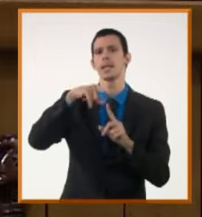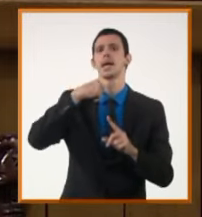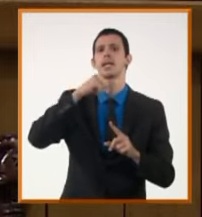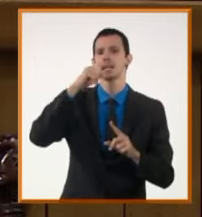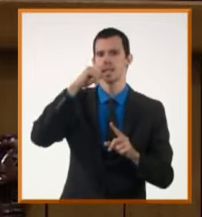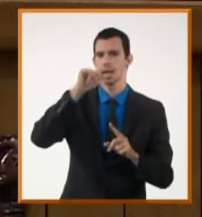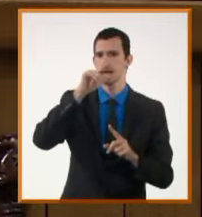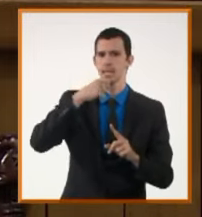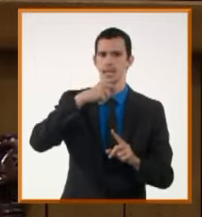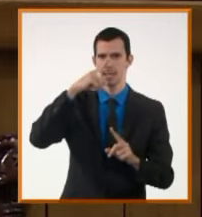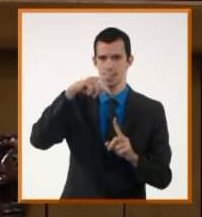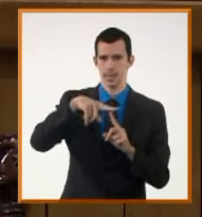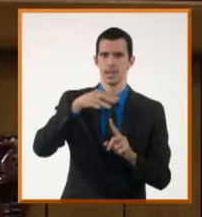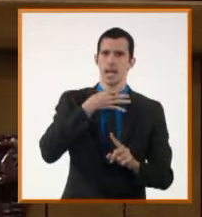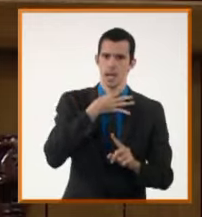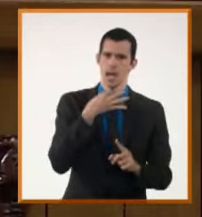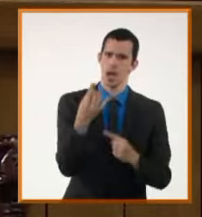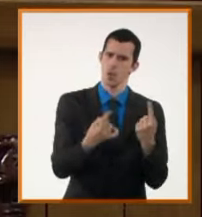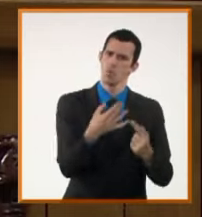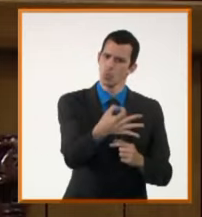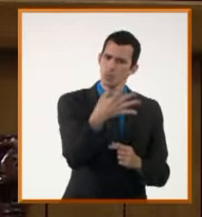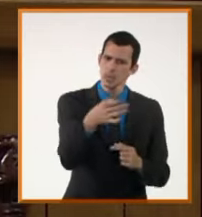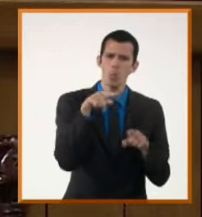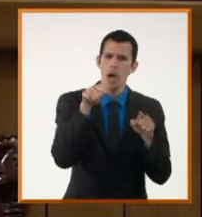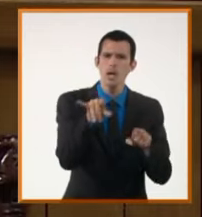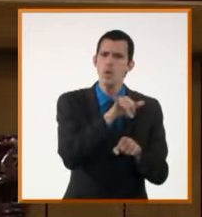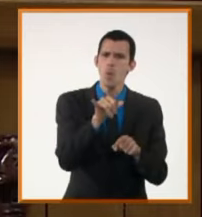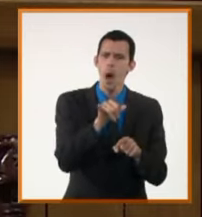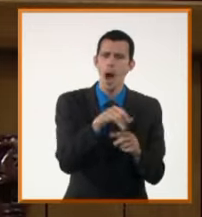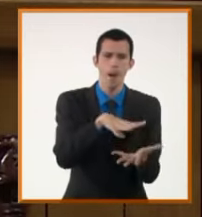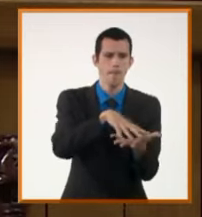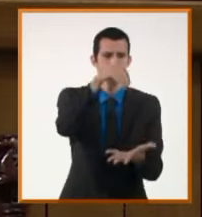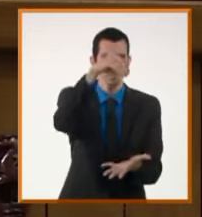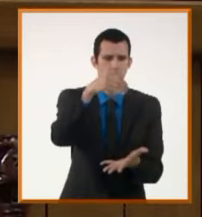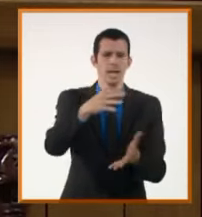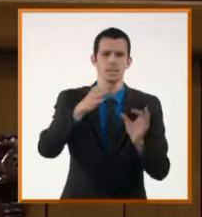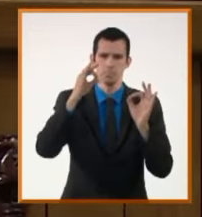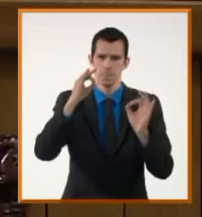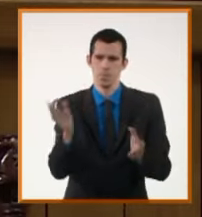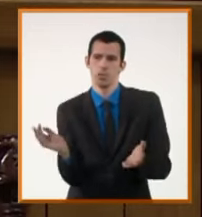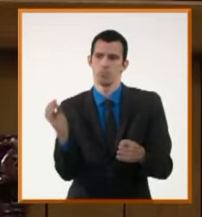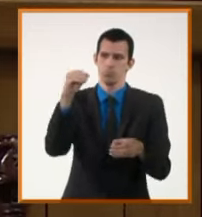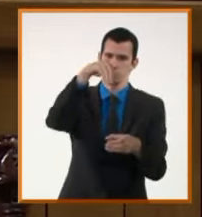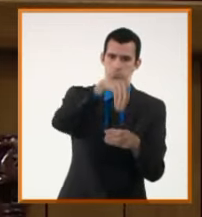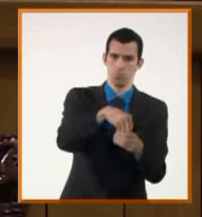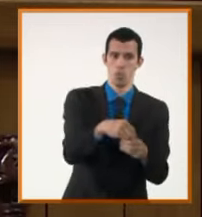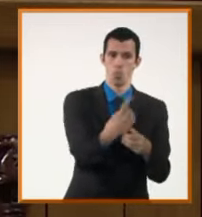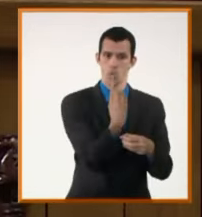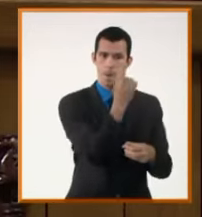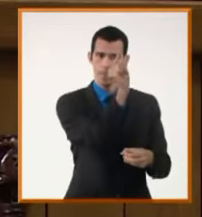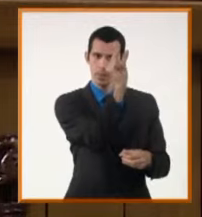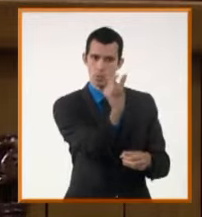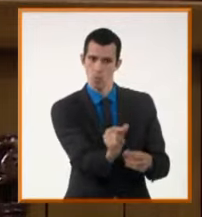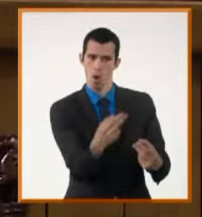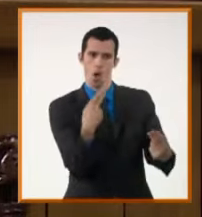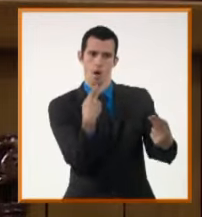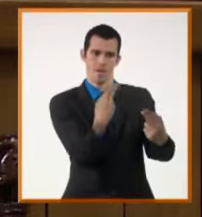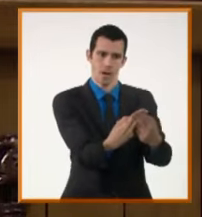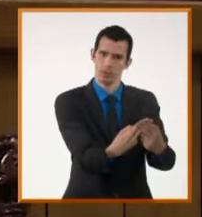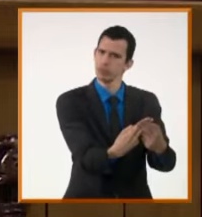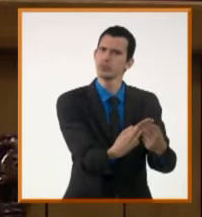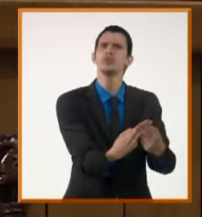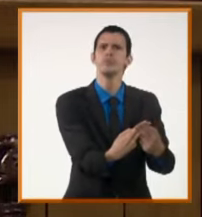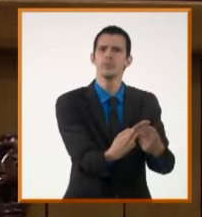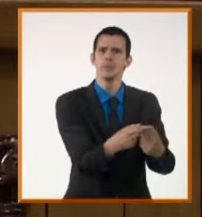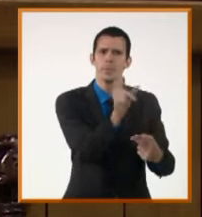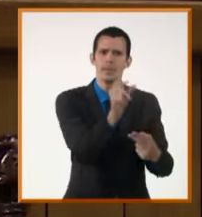pasado hasta 3 y 4 intendentes, así, a menos de un intendente por año. Nosotros tenemos que realmente darle la importancia a